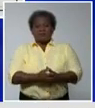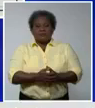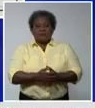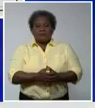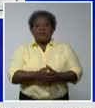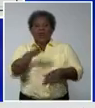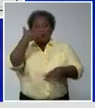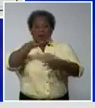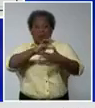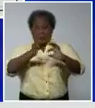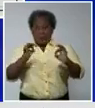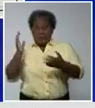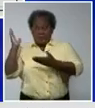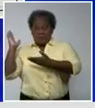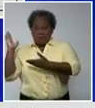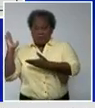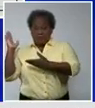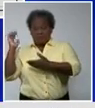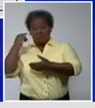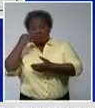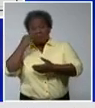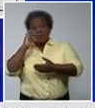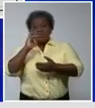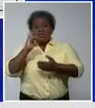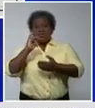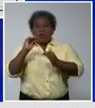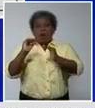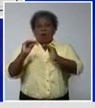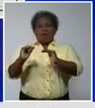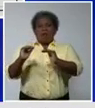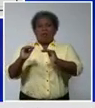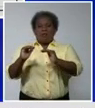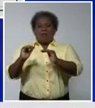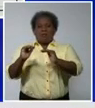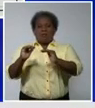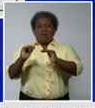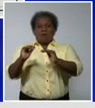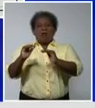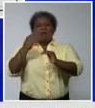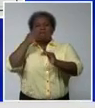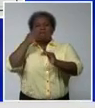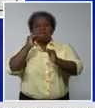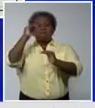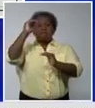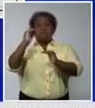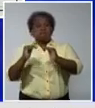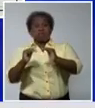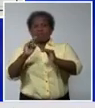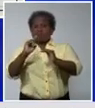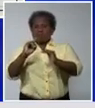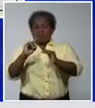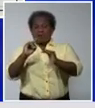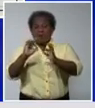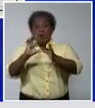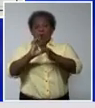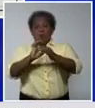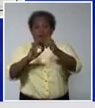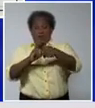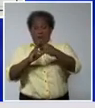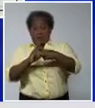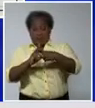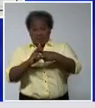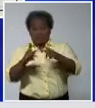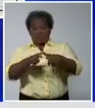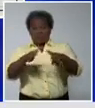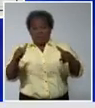Artemisa, especie de meseta en el comportamiento, con una elevada transmisión en Guanajay,